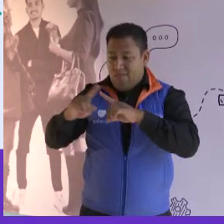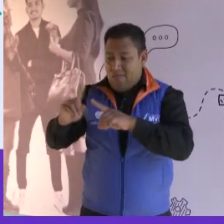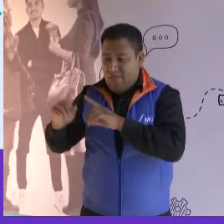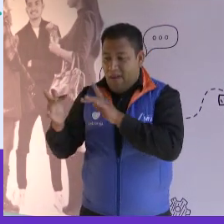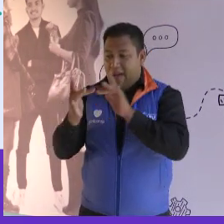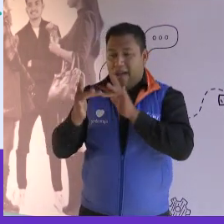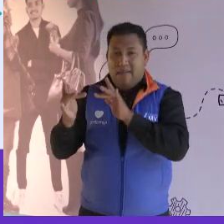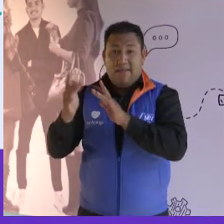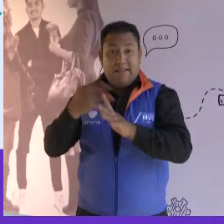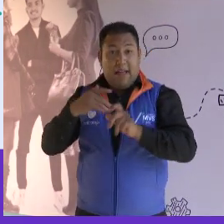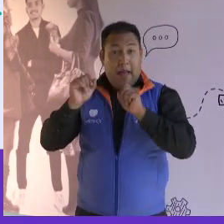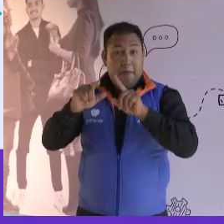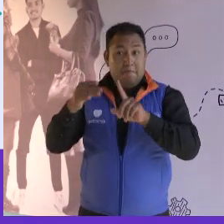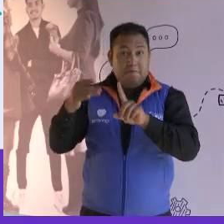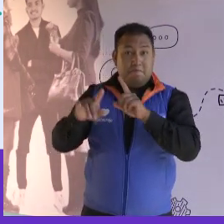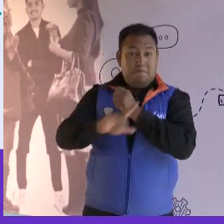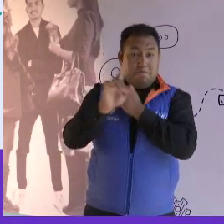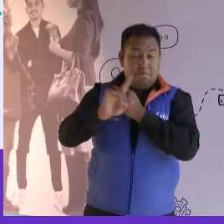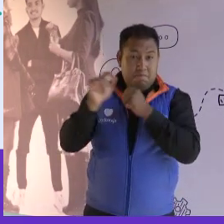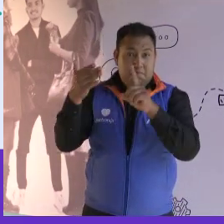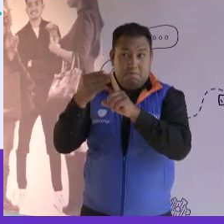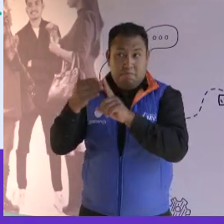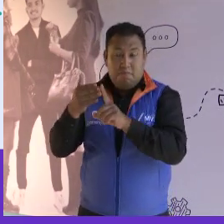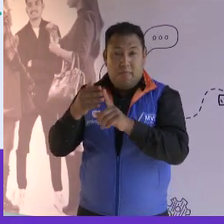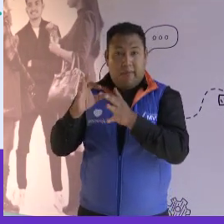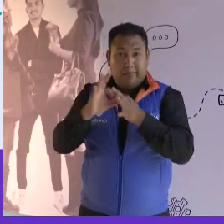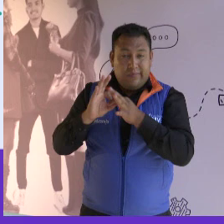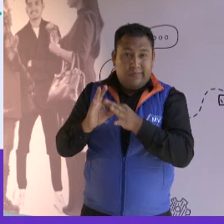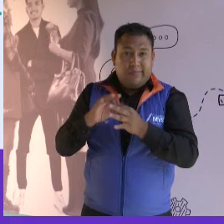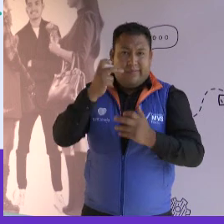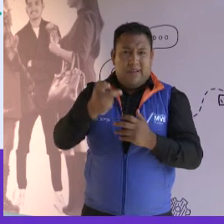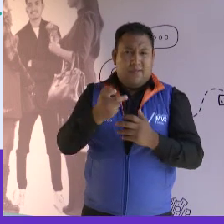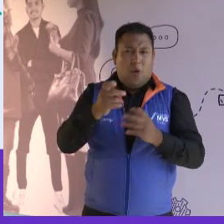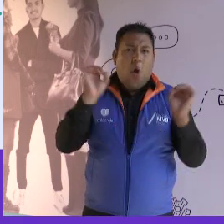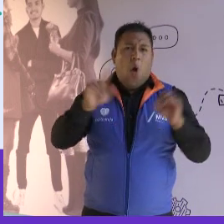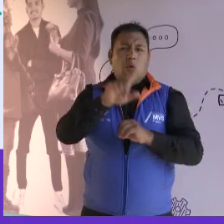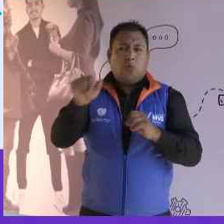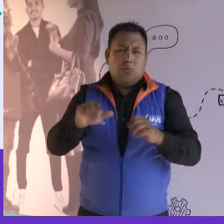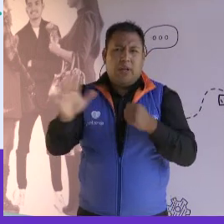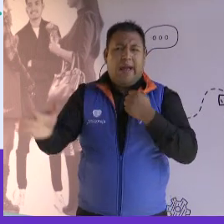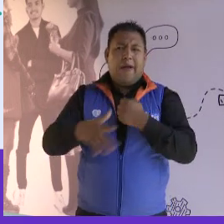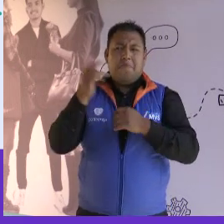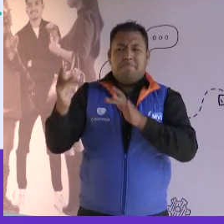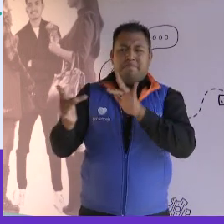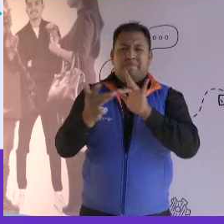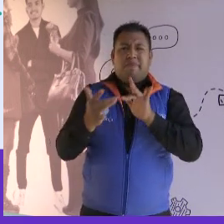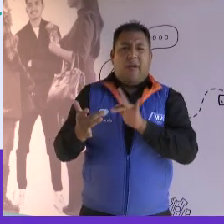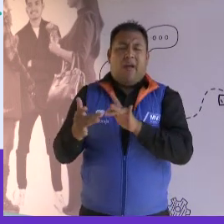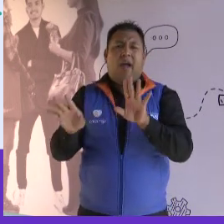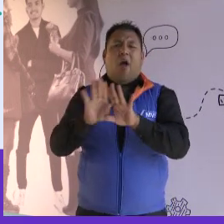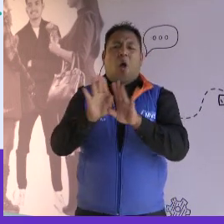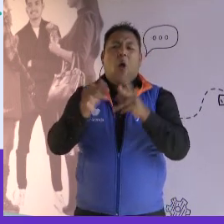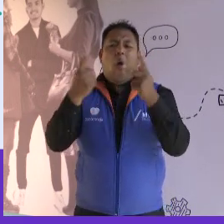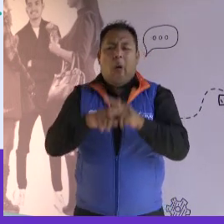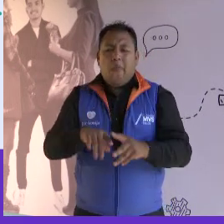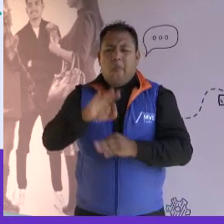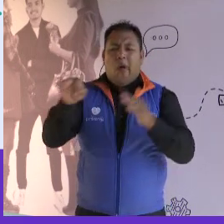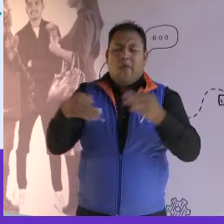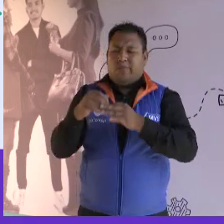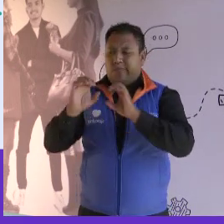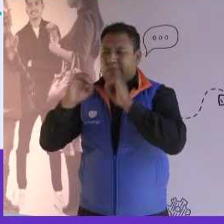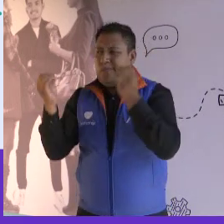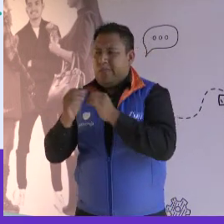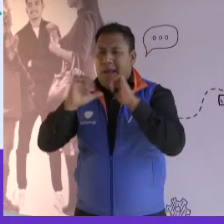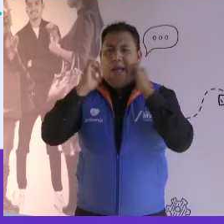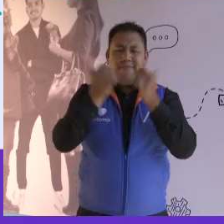y motivaciones para empezar a trabajar en red? Porque hemos dicho un montón de desafíos y también hay el tema de los conflictos